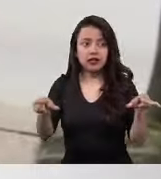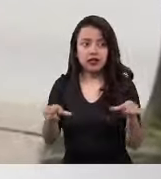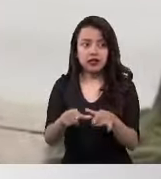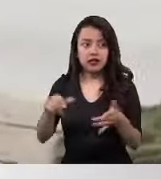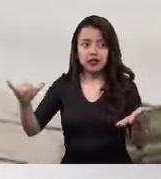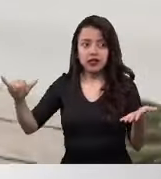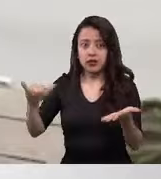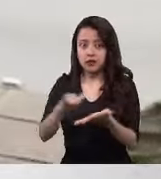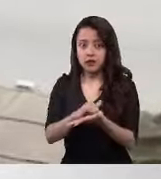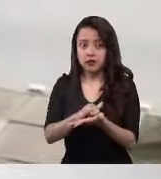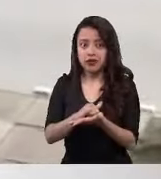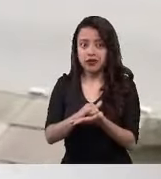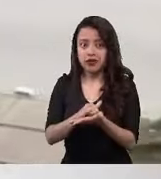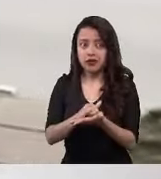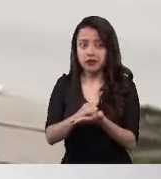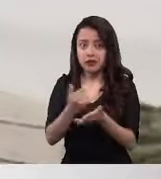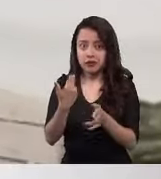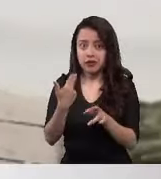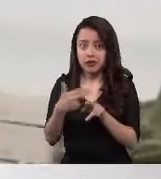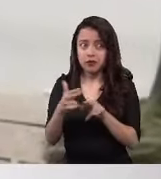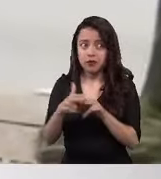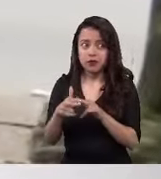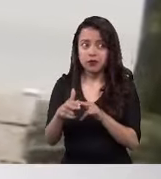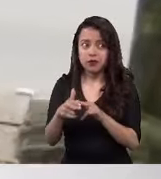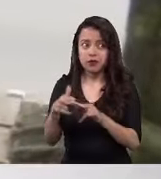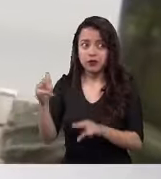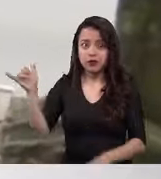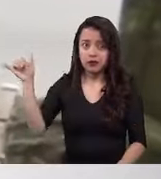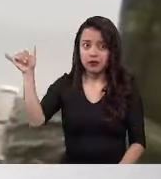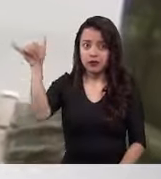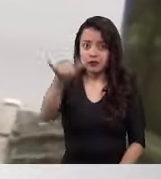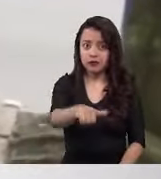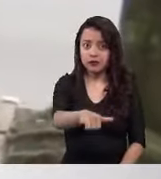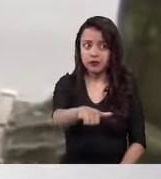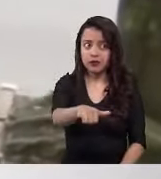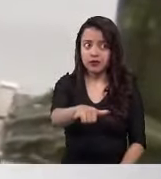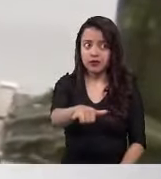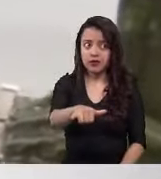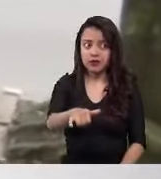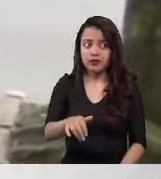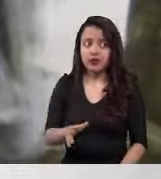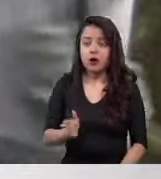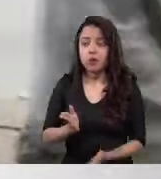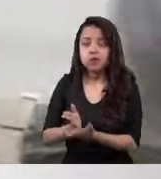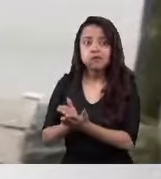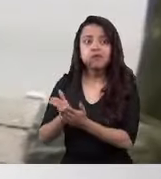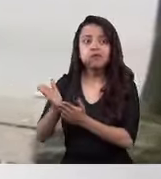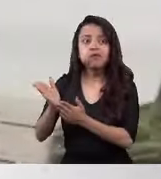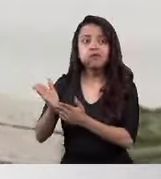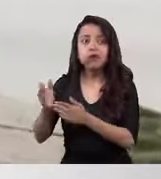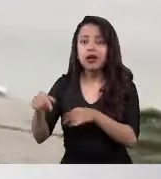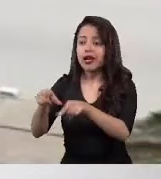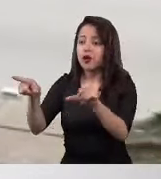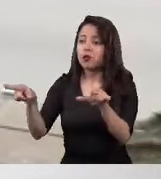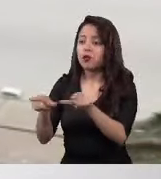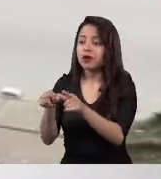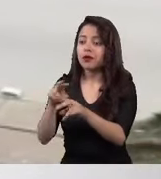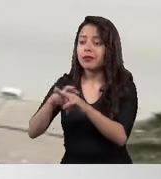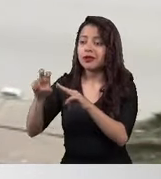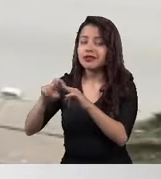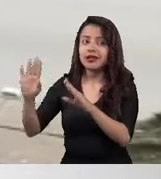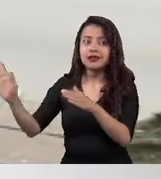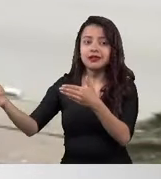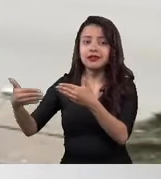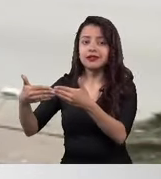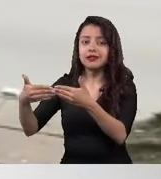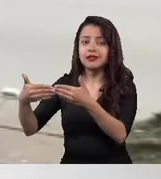regreso a Bogotá en unas horas. Si va por Manizales, yo creo que lo piense, porque permanece cerrado y si el pronóstico lluvias estaba para...